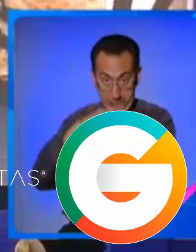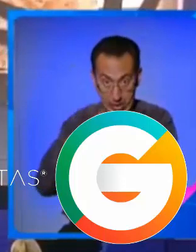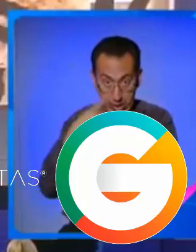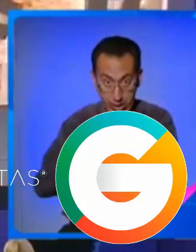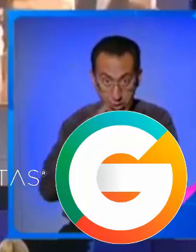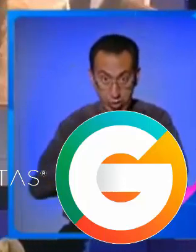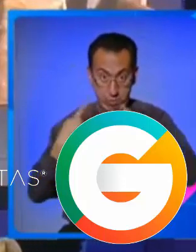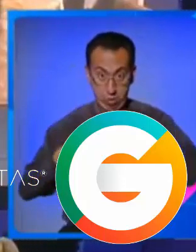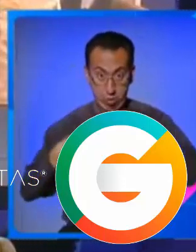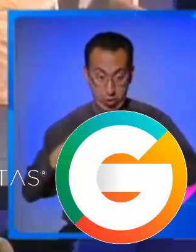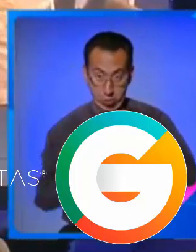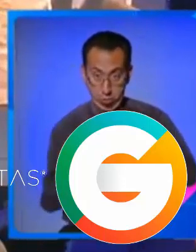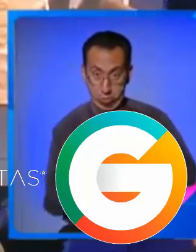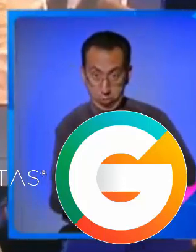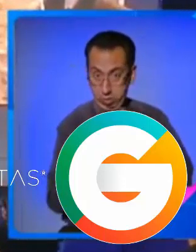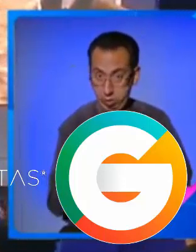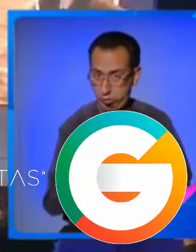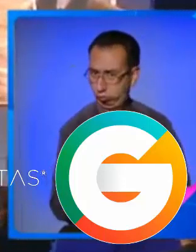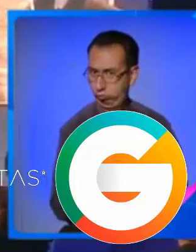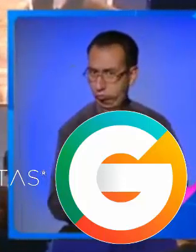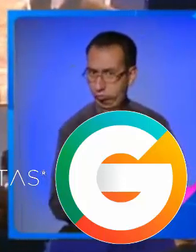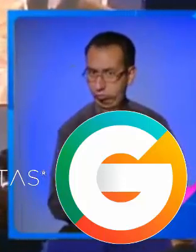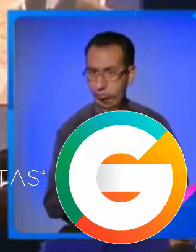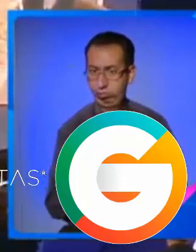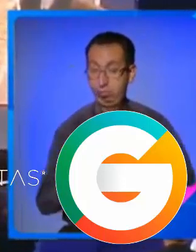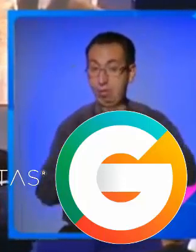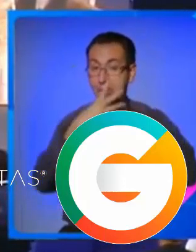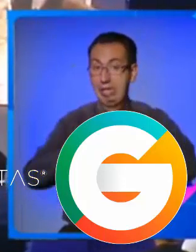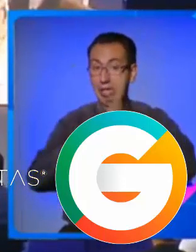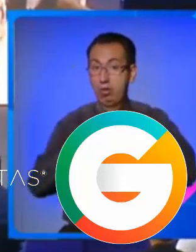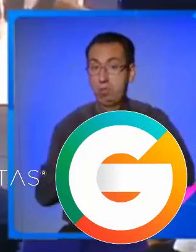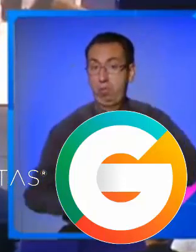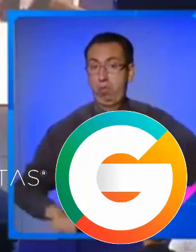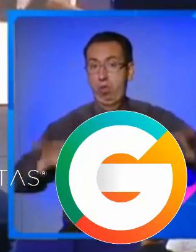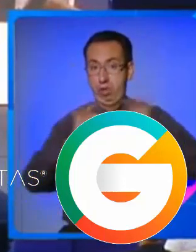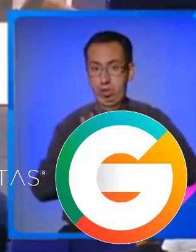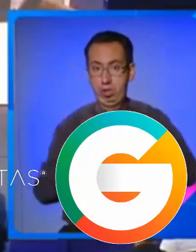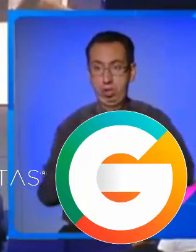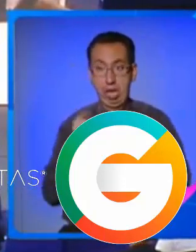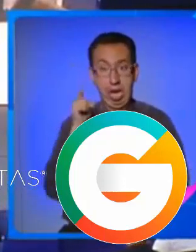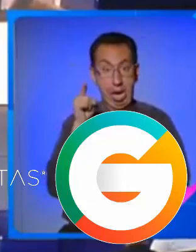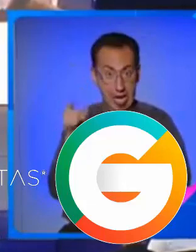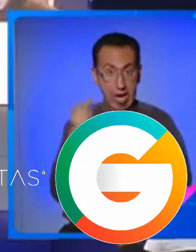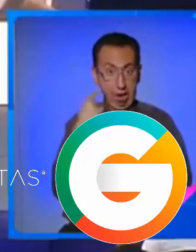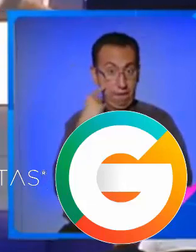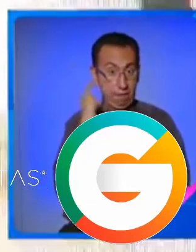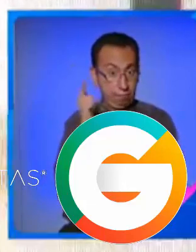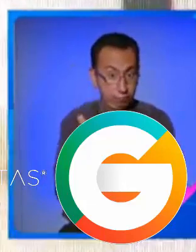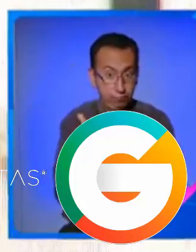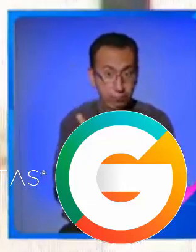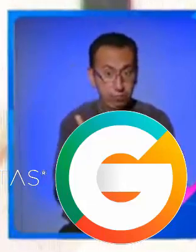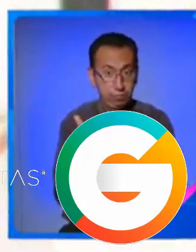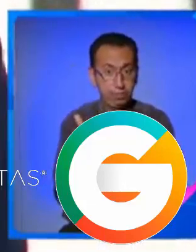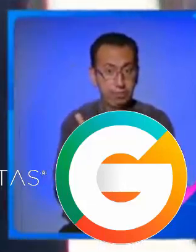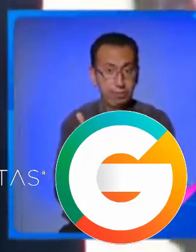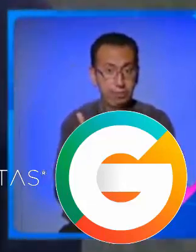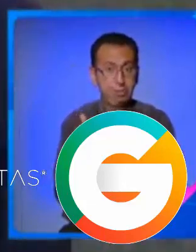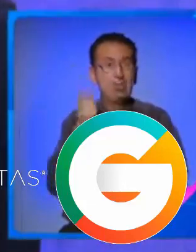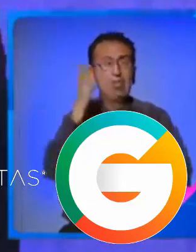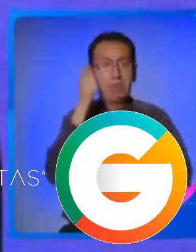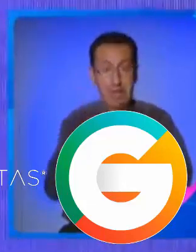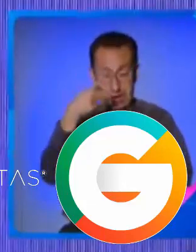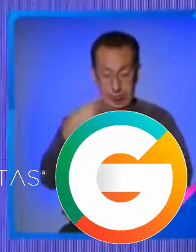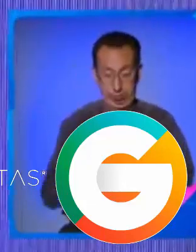a la población. Y tercero, y muy importante, este es el mejor ejemplo para demostrar que